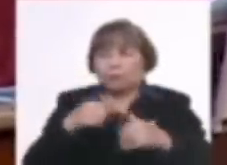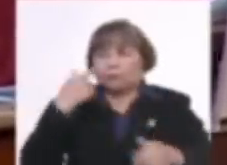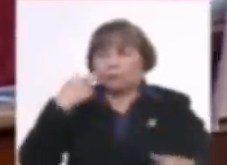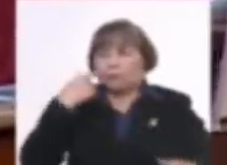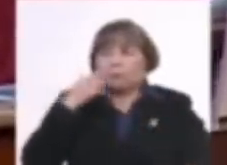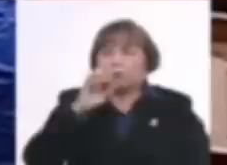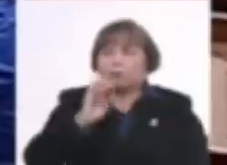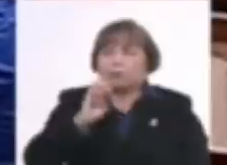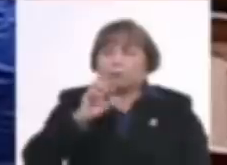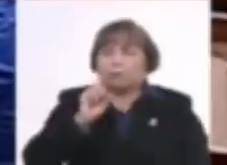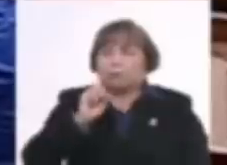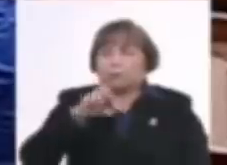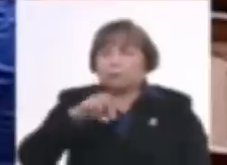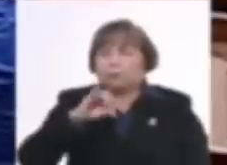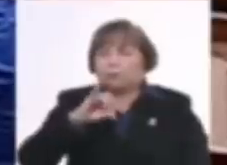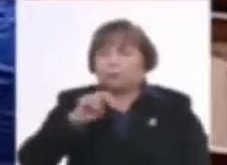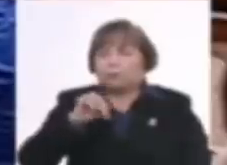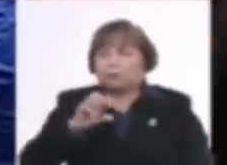señor Espino?